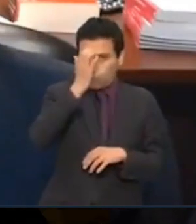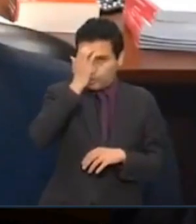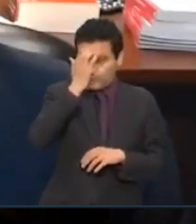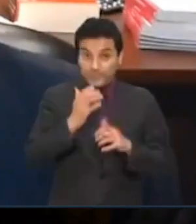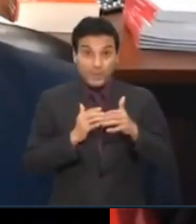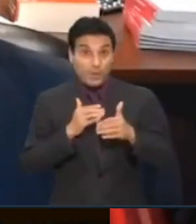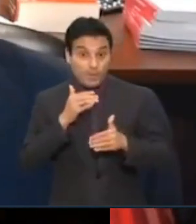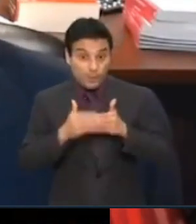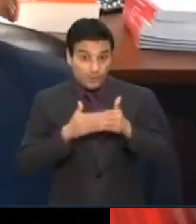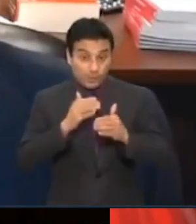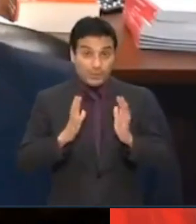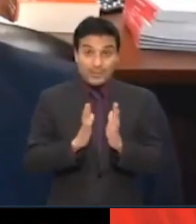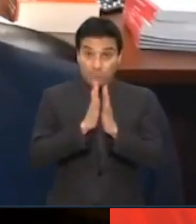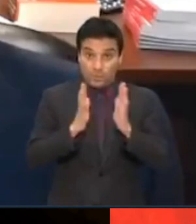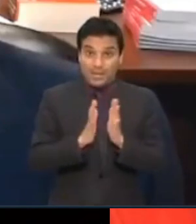democrático, en una primera